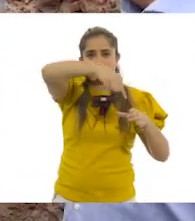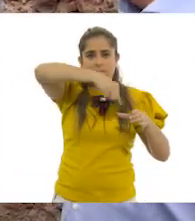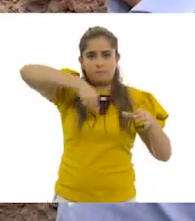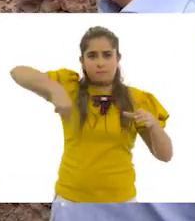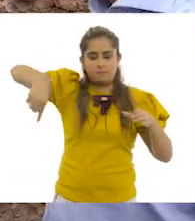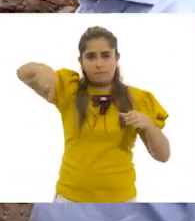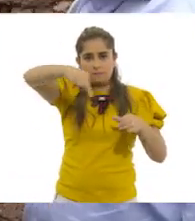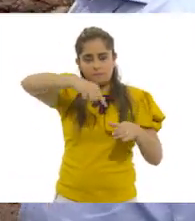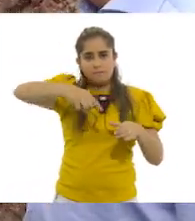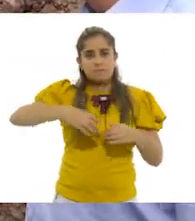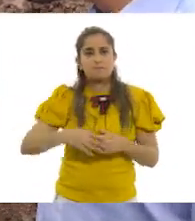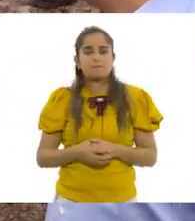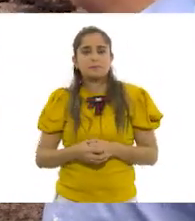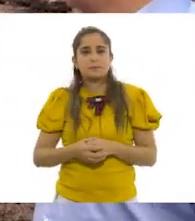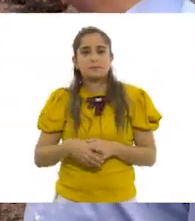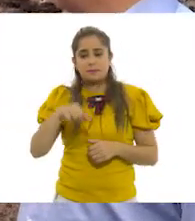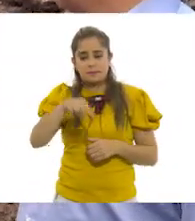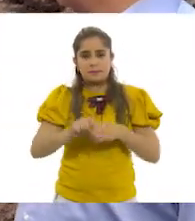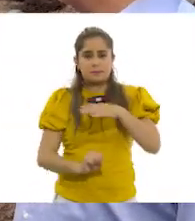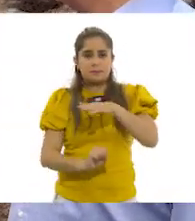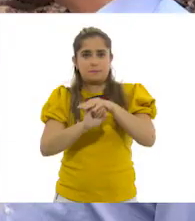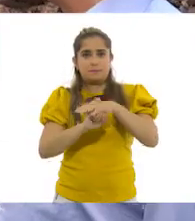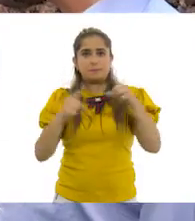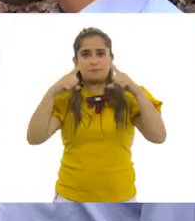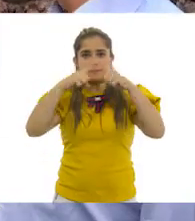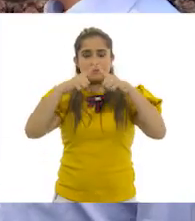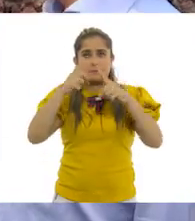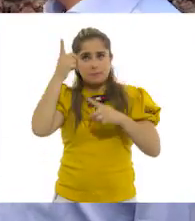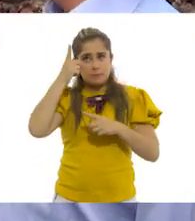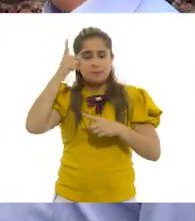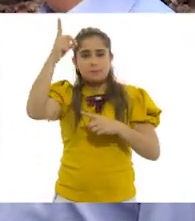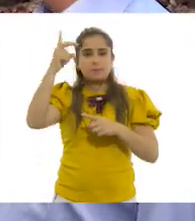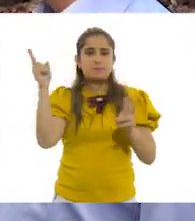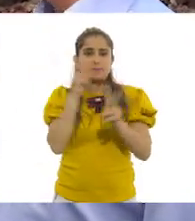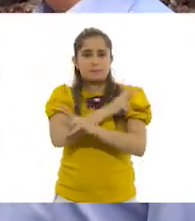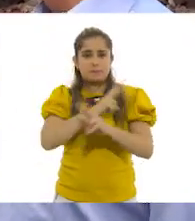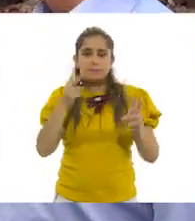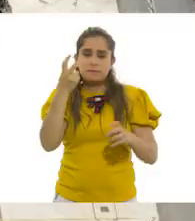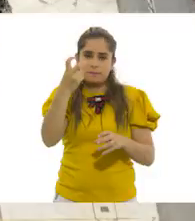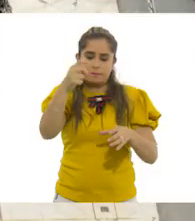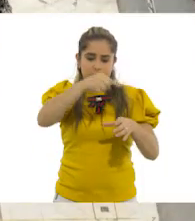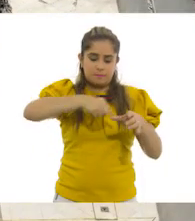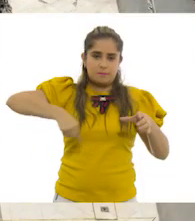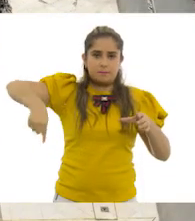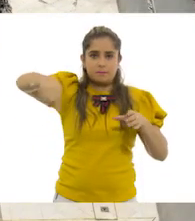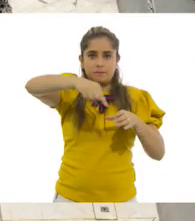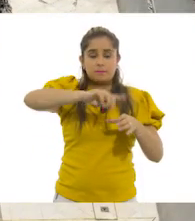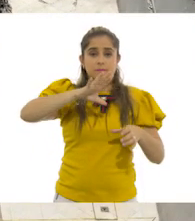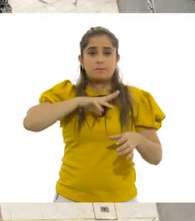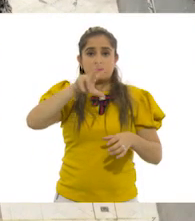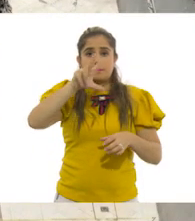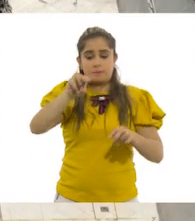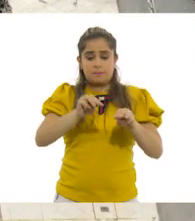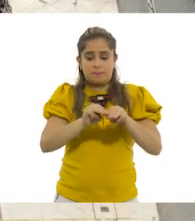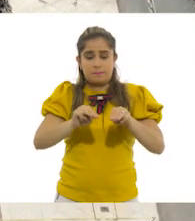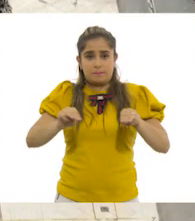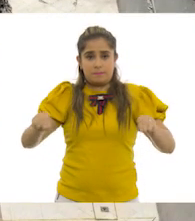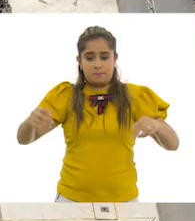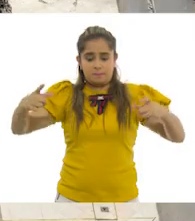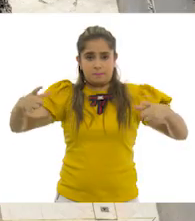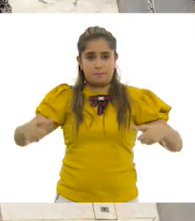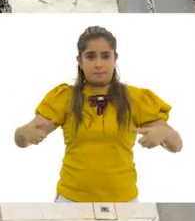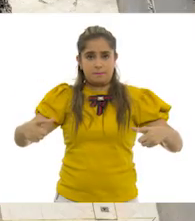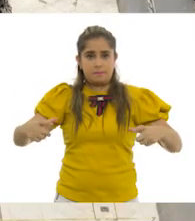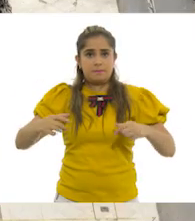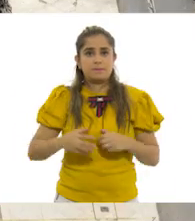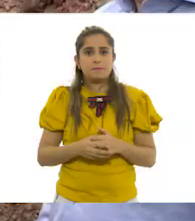parte posterior. Sí. Es la base del templo del dios del viento, por eso es redondo, ¿no? Sí. Y tiene 18 metros de diámetro. Ahora,